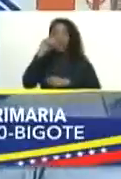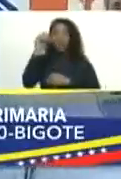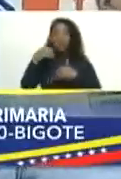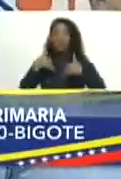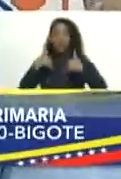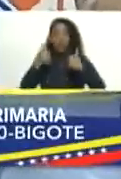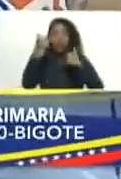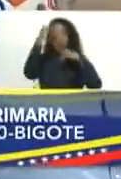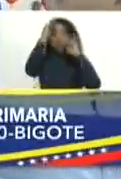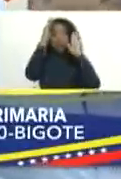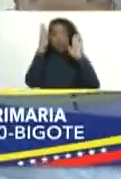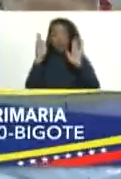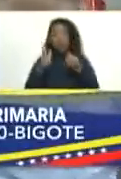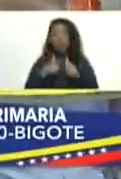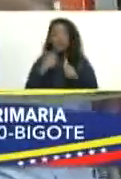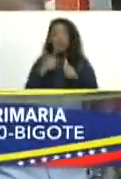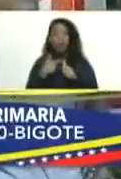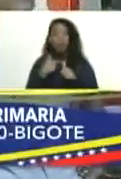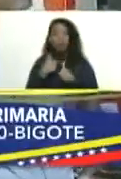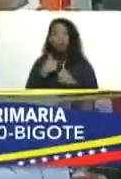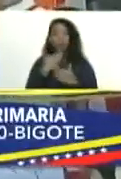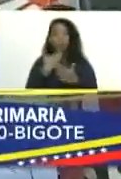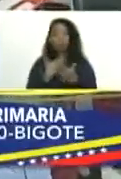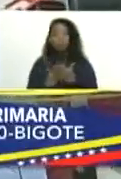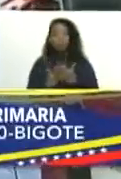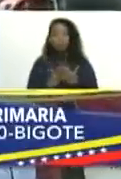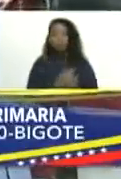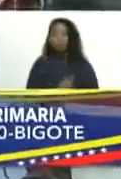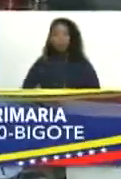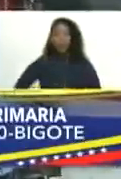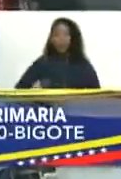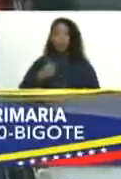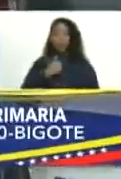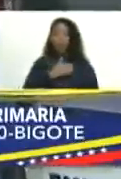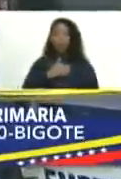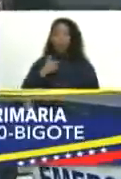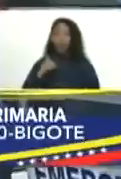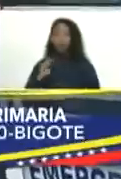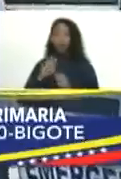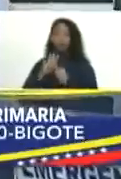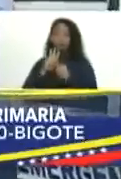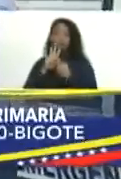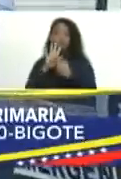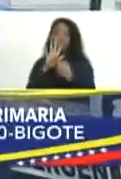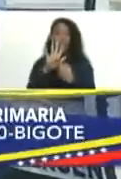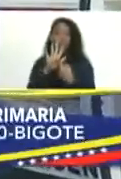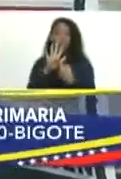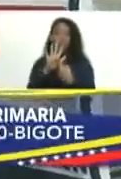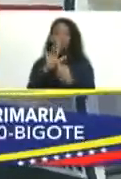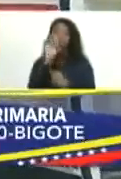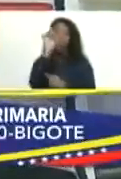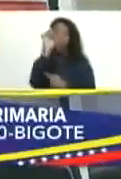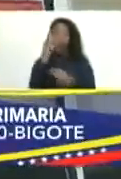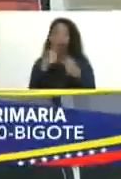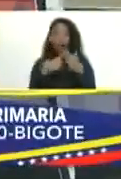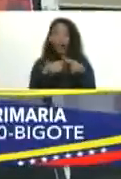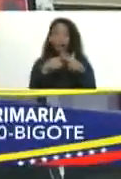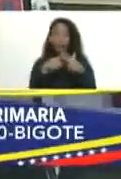Primaria. Ahora, si me permite, presidente, yo quisiera mostrarle una de las tantas